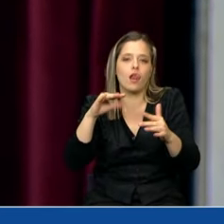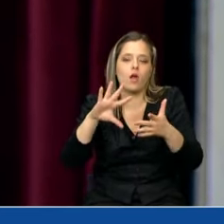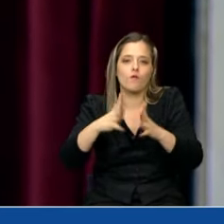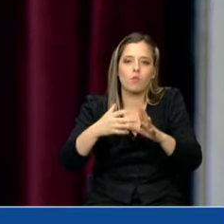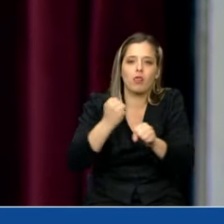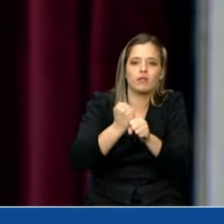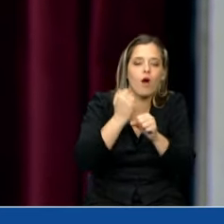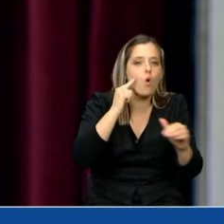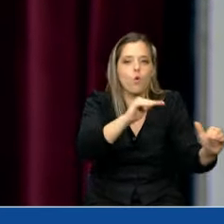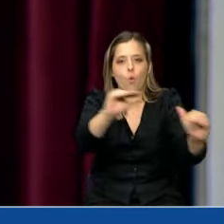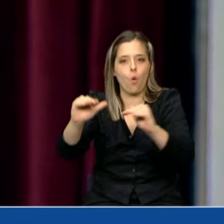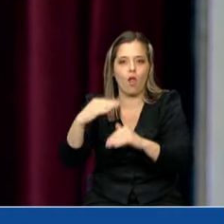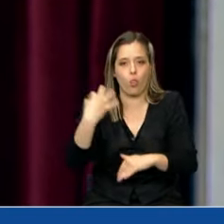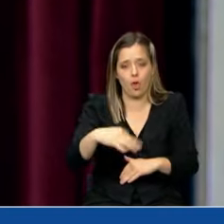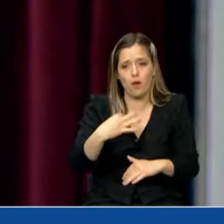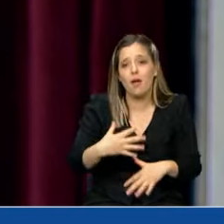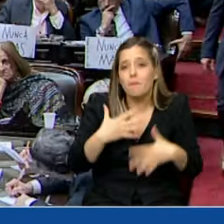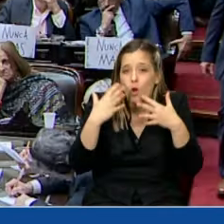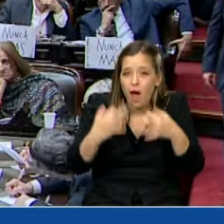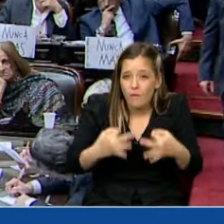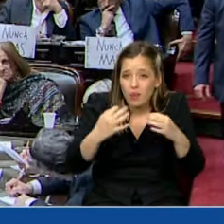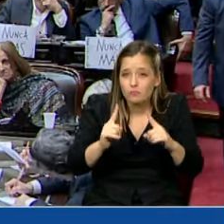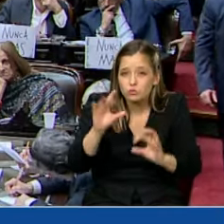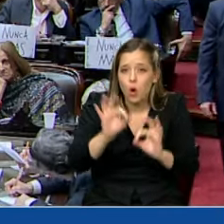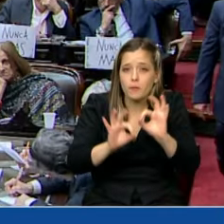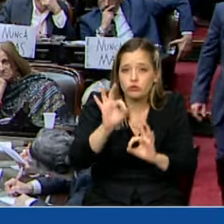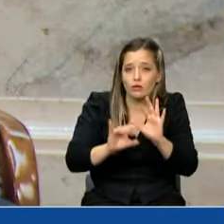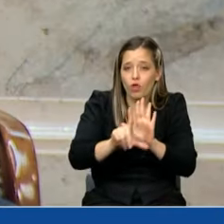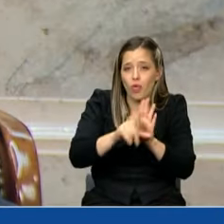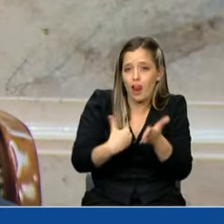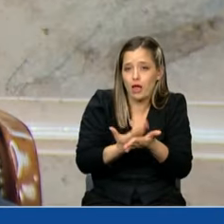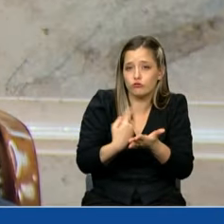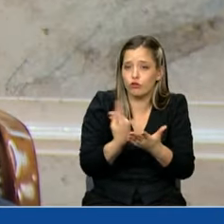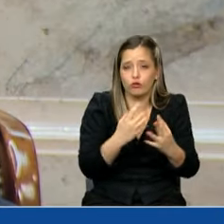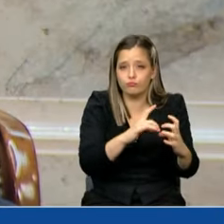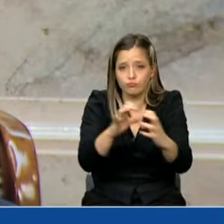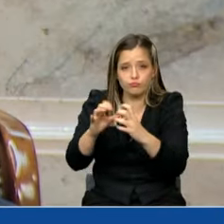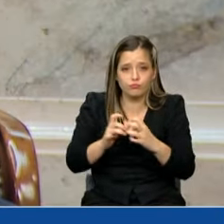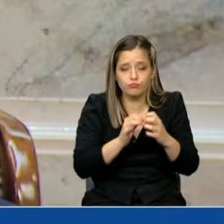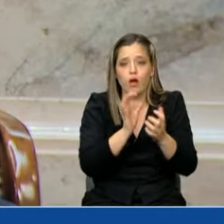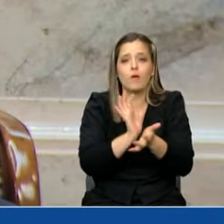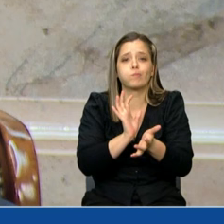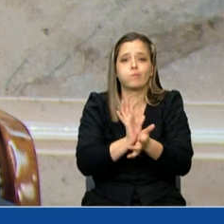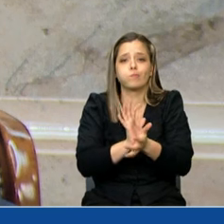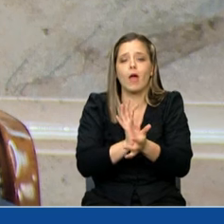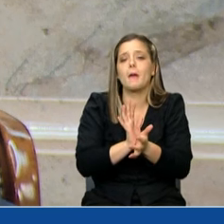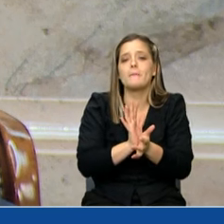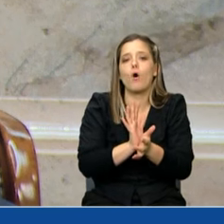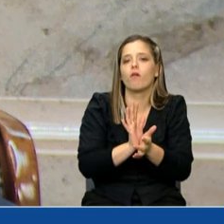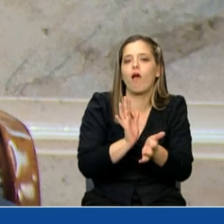lamentable es que si estamos tratando hoy este proyecto no es porque interese tener políticas de